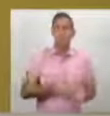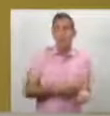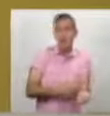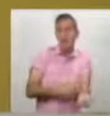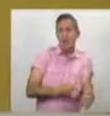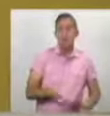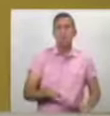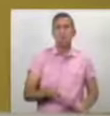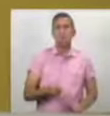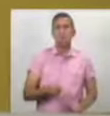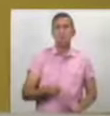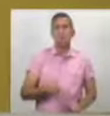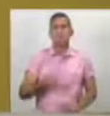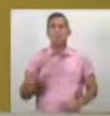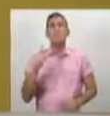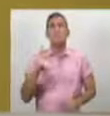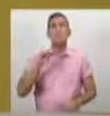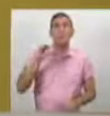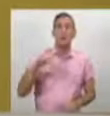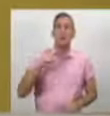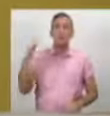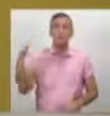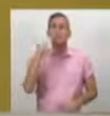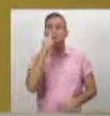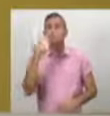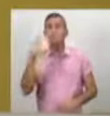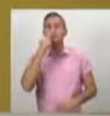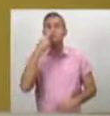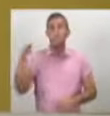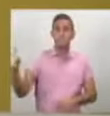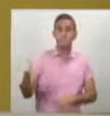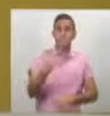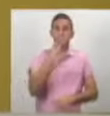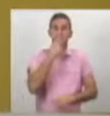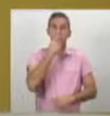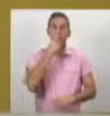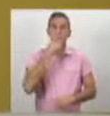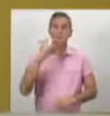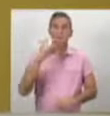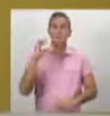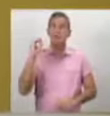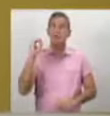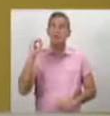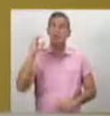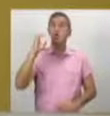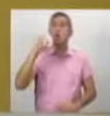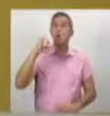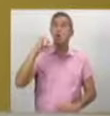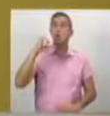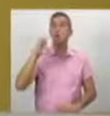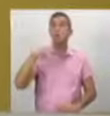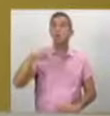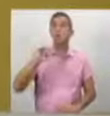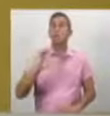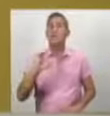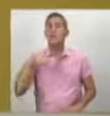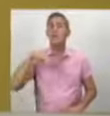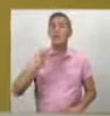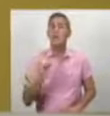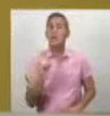decimos, estamos respirando cuando aspiramos el aire, el dioxígeno que encontramos en la atmósfera y despedimos dióxido de